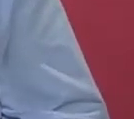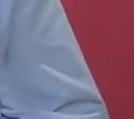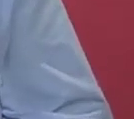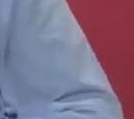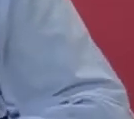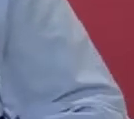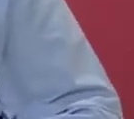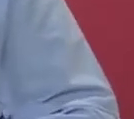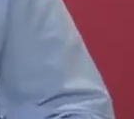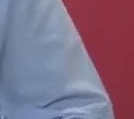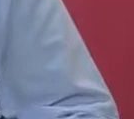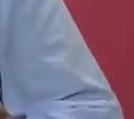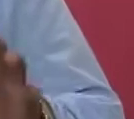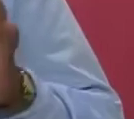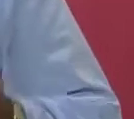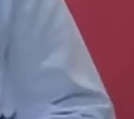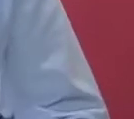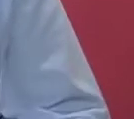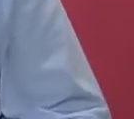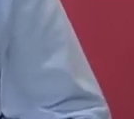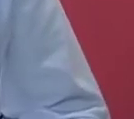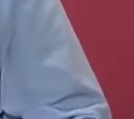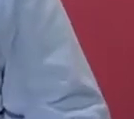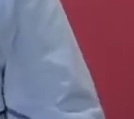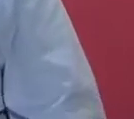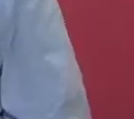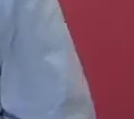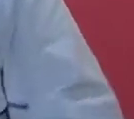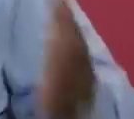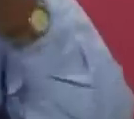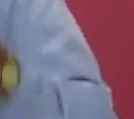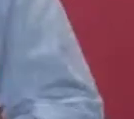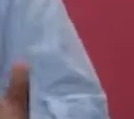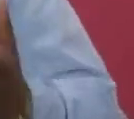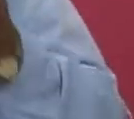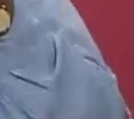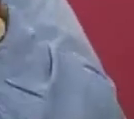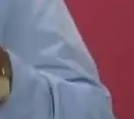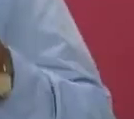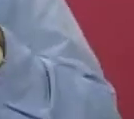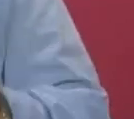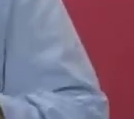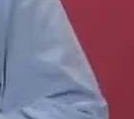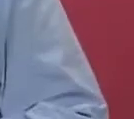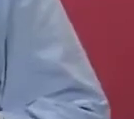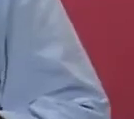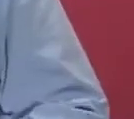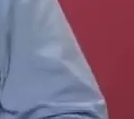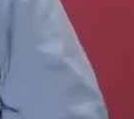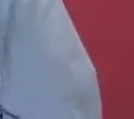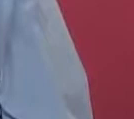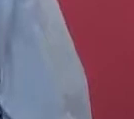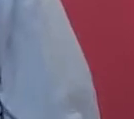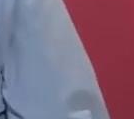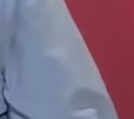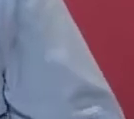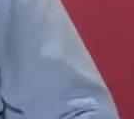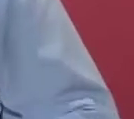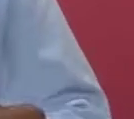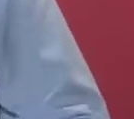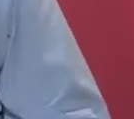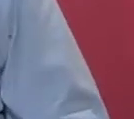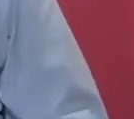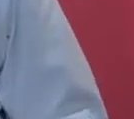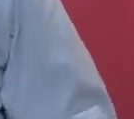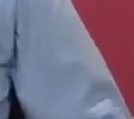Espíritu. Vemos aquí que la palabra del Señor es muy grande y poderosa. Dice la Biblia que es necesario que sea predicado el evangelio. Hoy